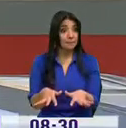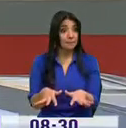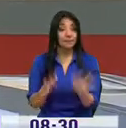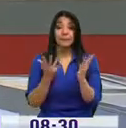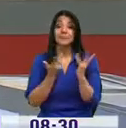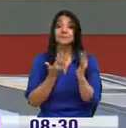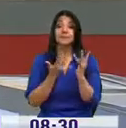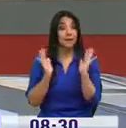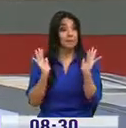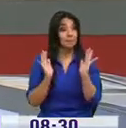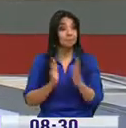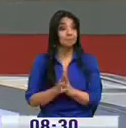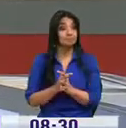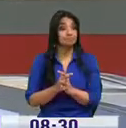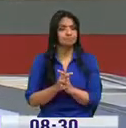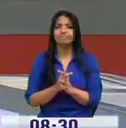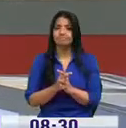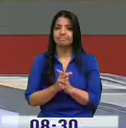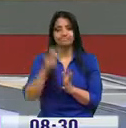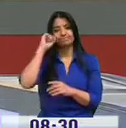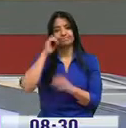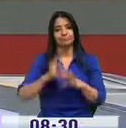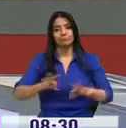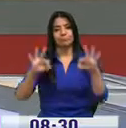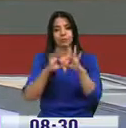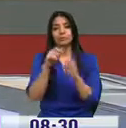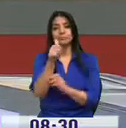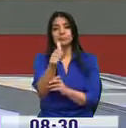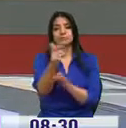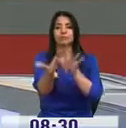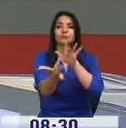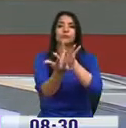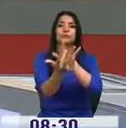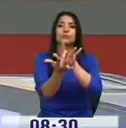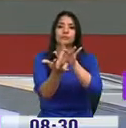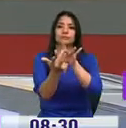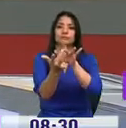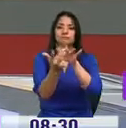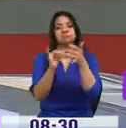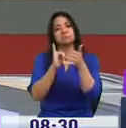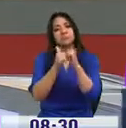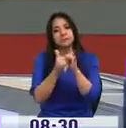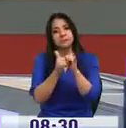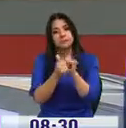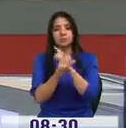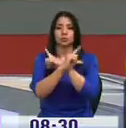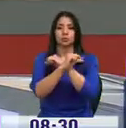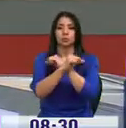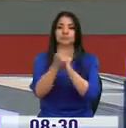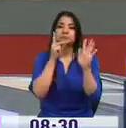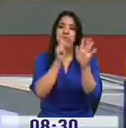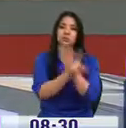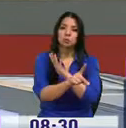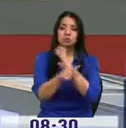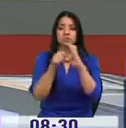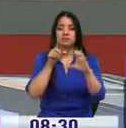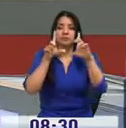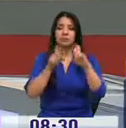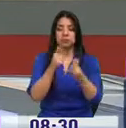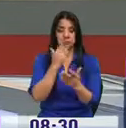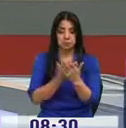Esperemos un ratito. No se olvide que es importante que usted sea parte de nosotros, como siempre les digo, vecinos queridos, sus denuncias fundamentadas siempre